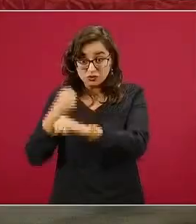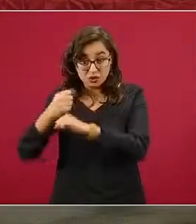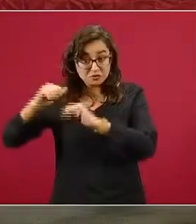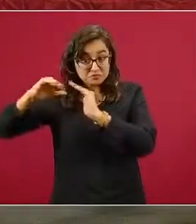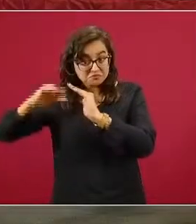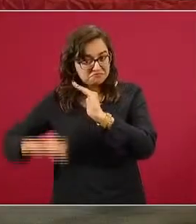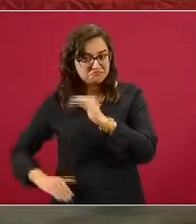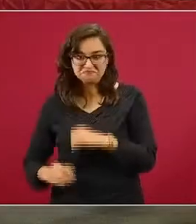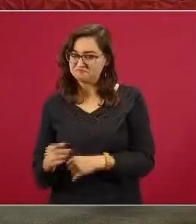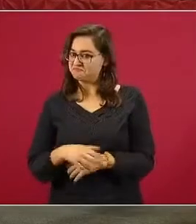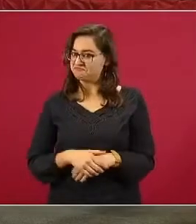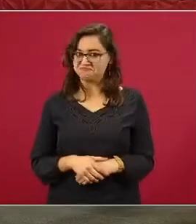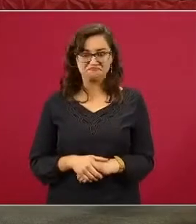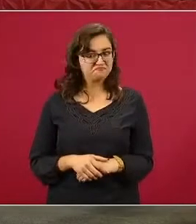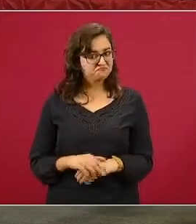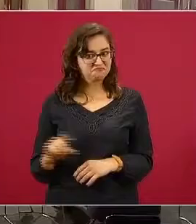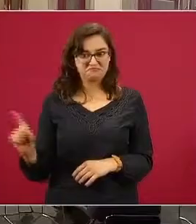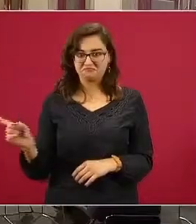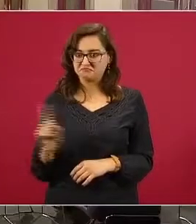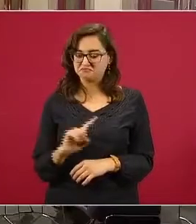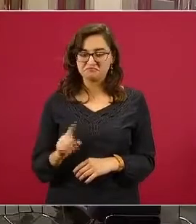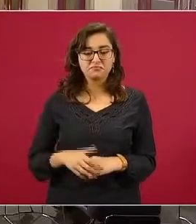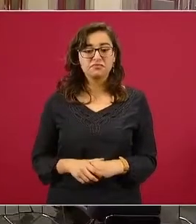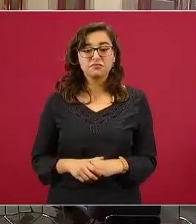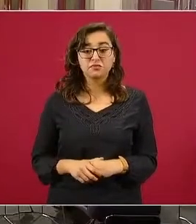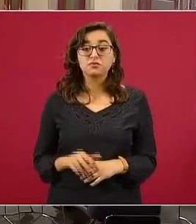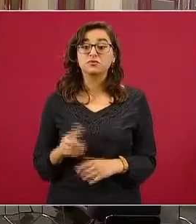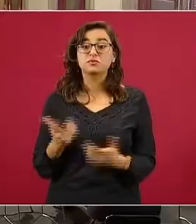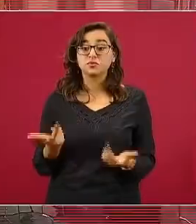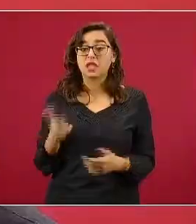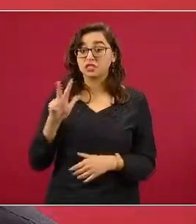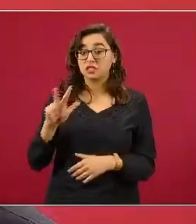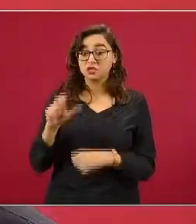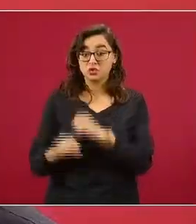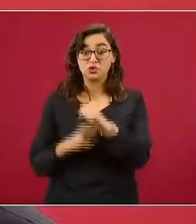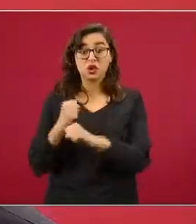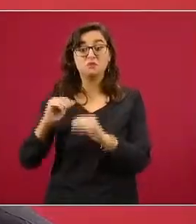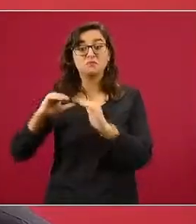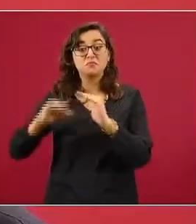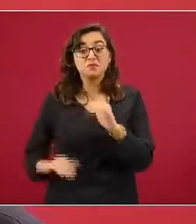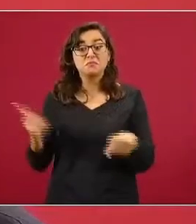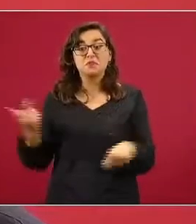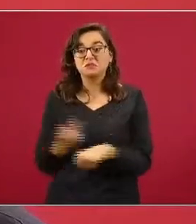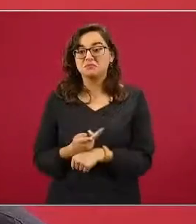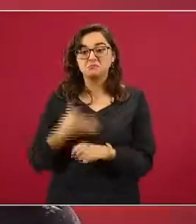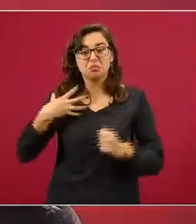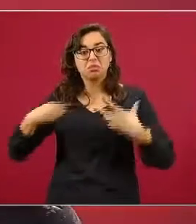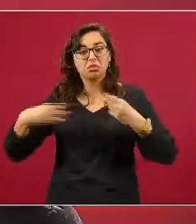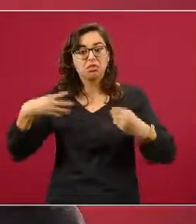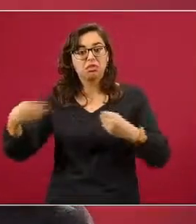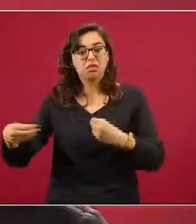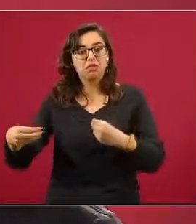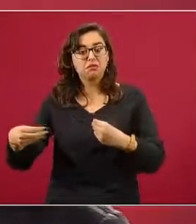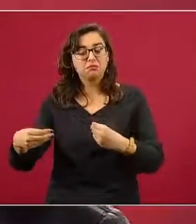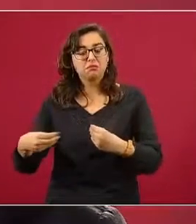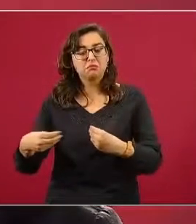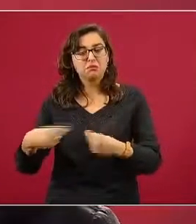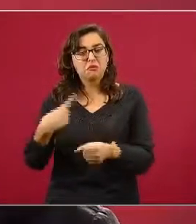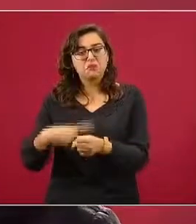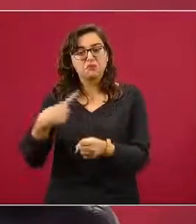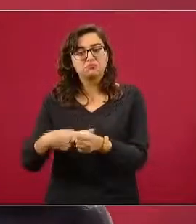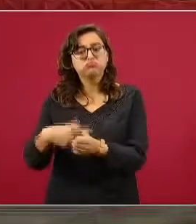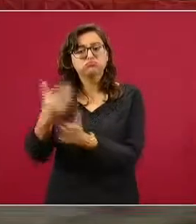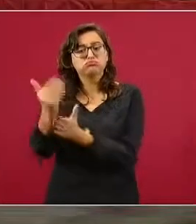años. Afortunadamente, los menores de 18 años son de bajo riesgo. Quien tenga